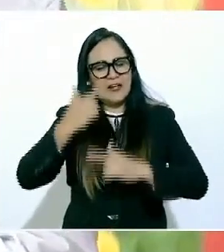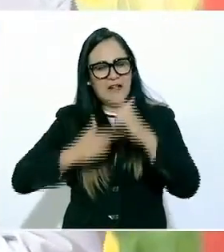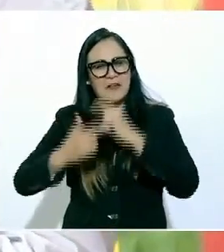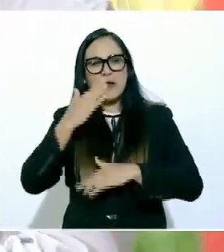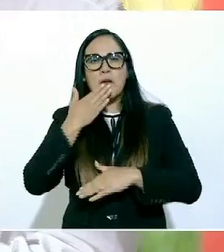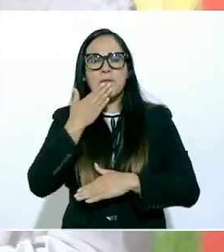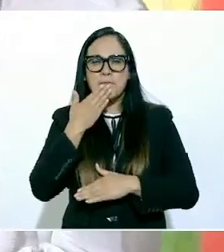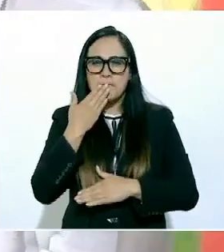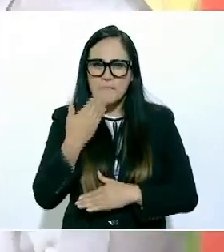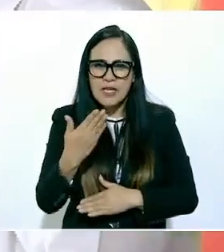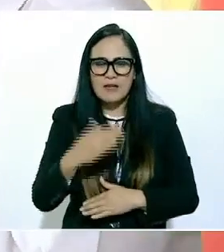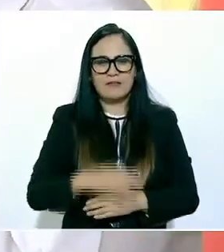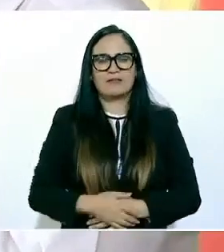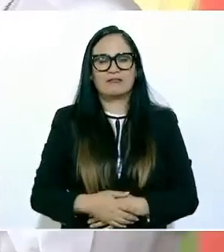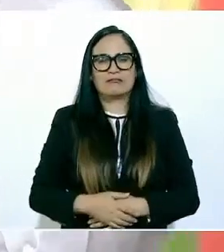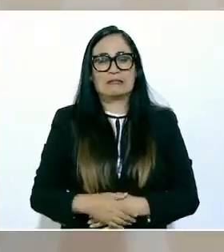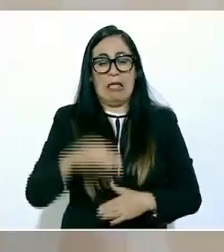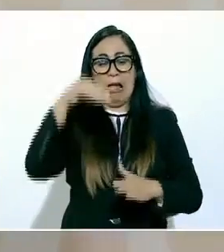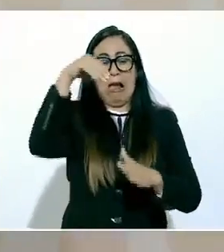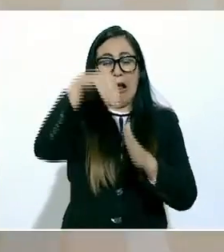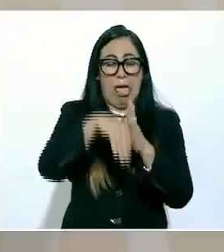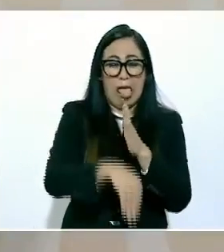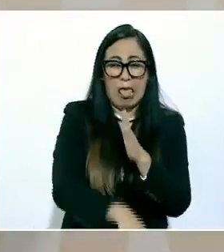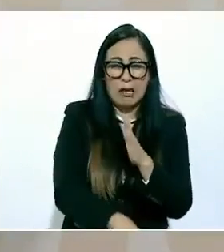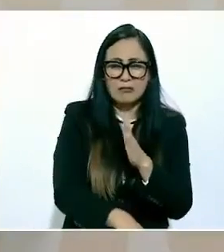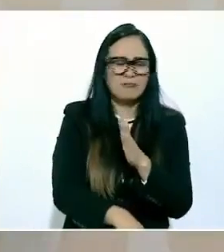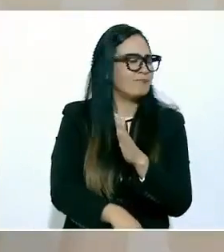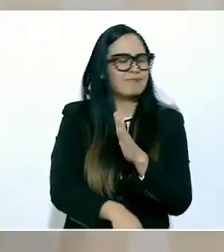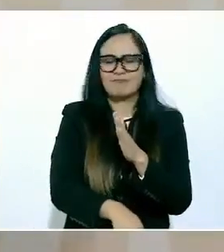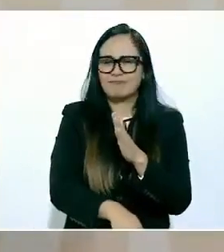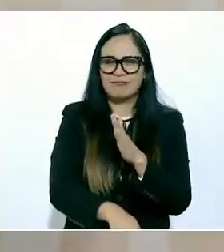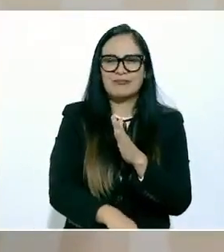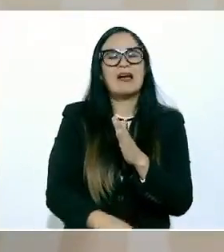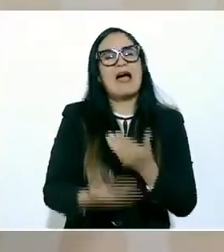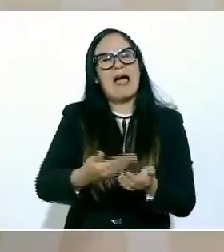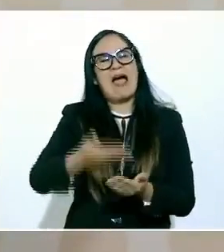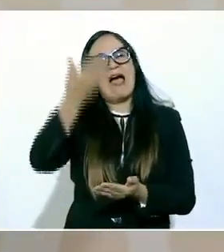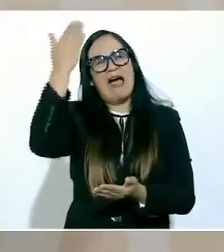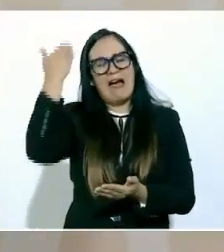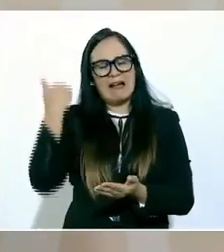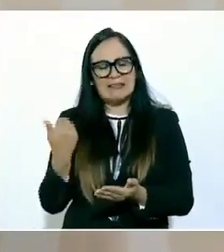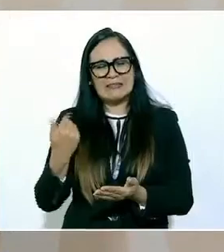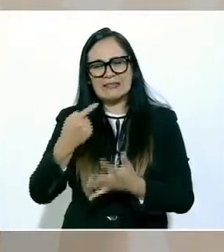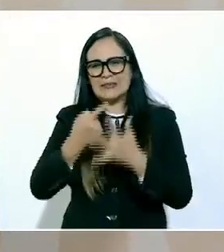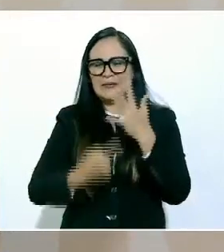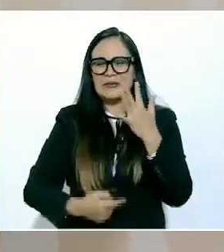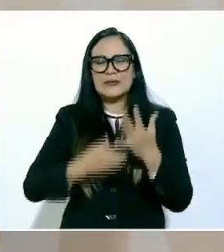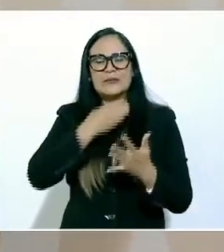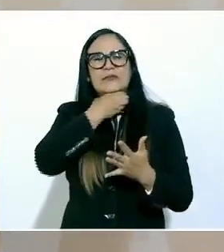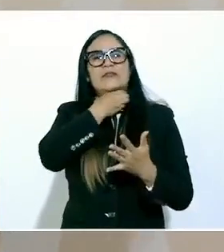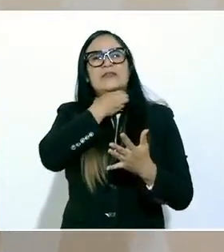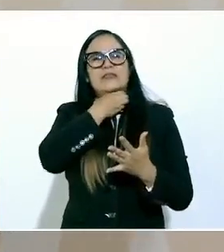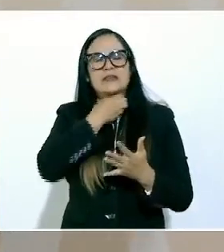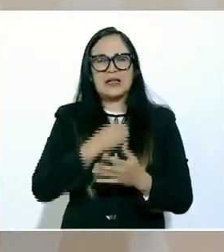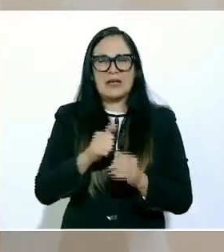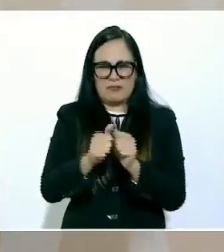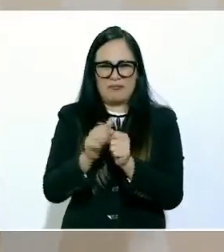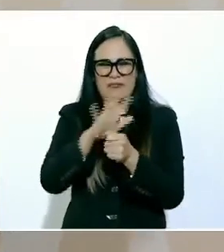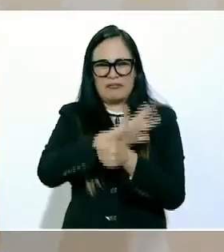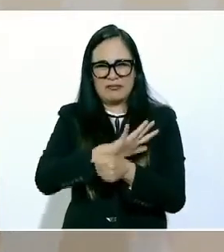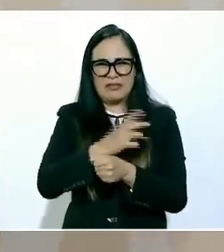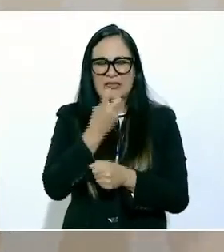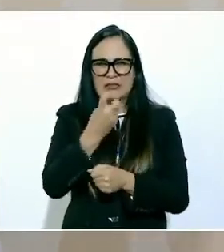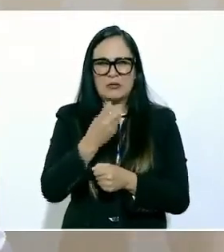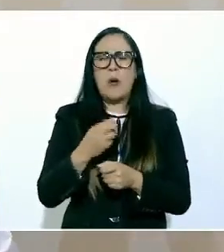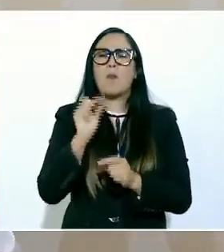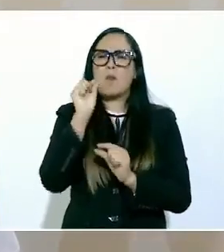del túnel en que caímos con la pandemia, que ya se